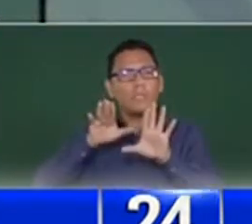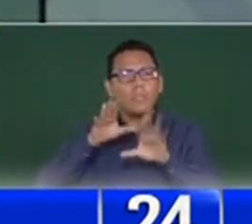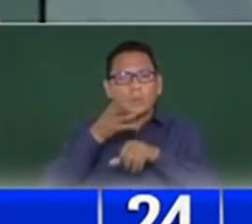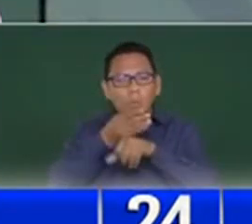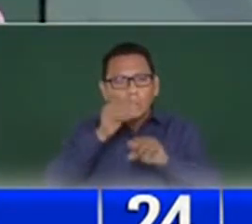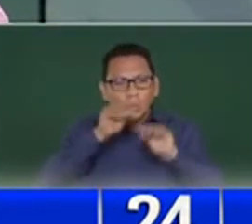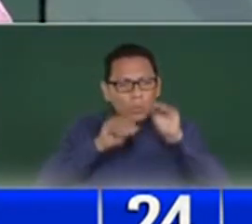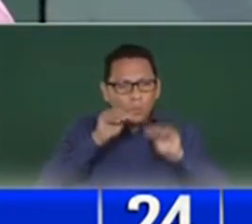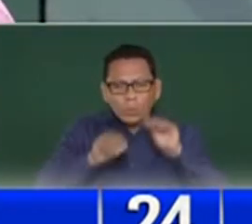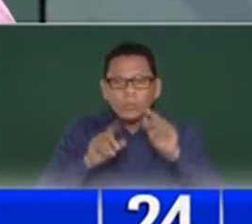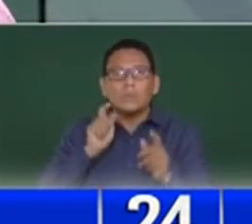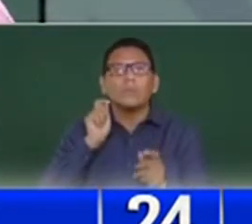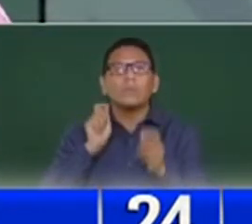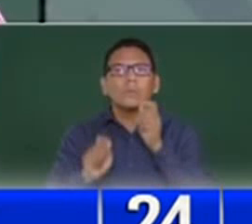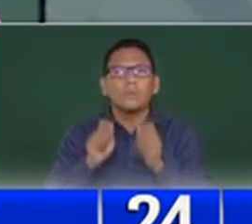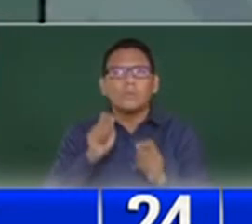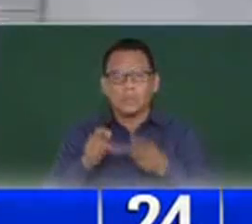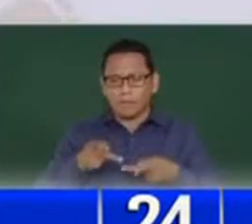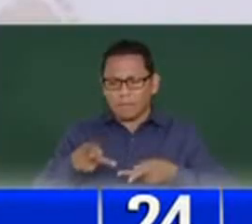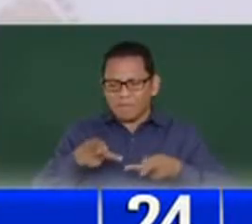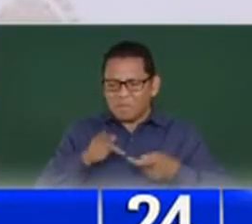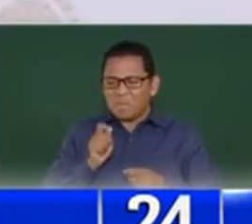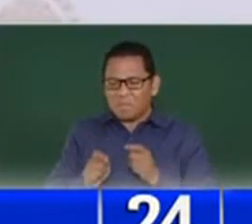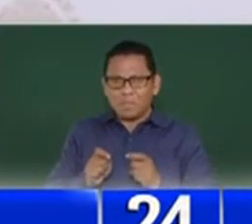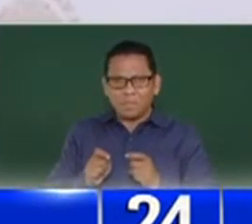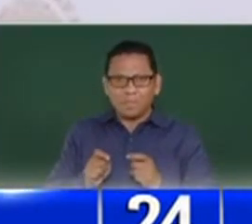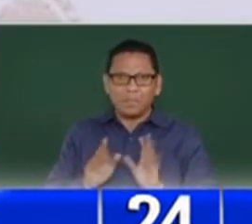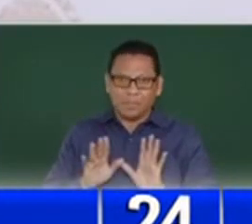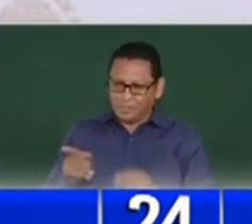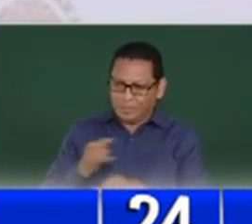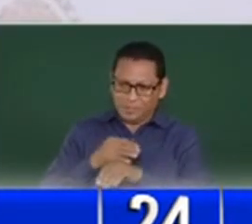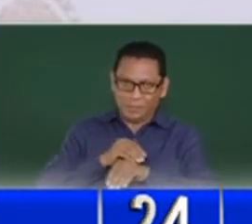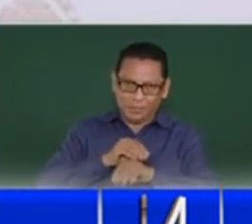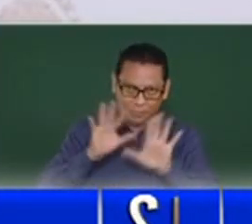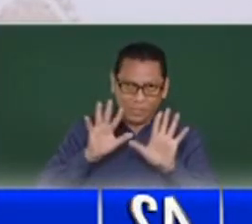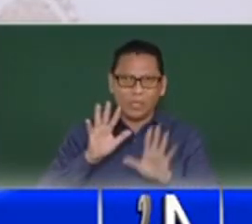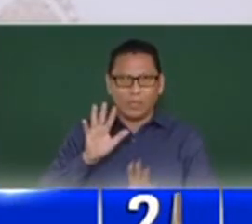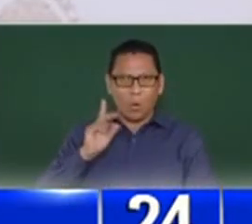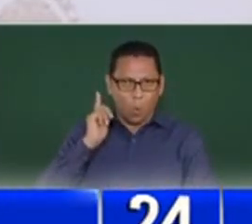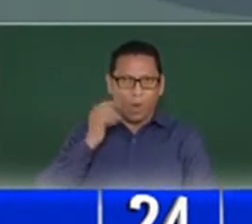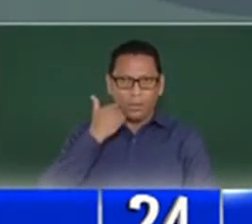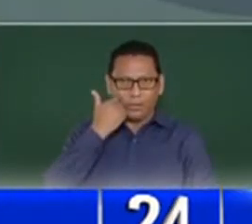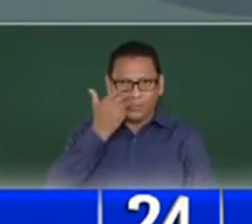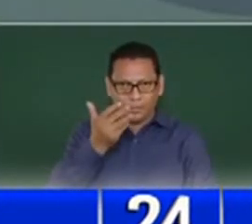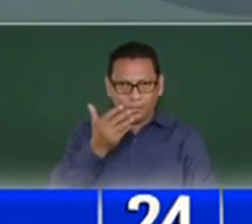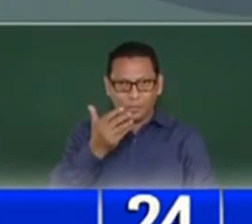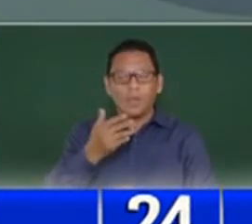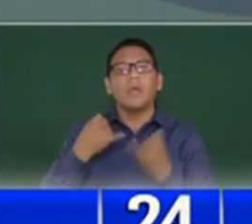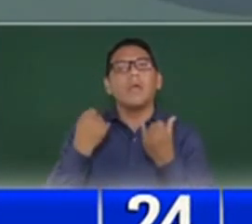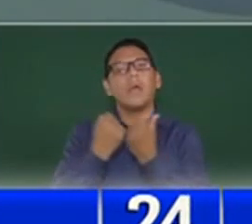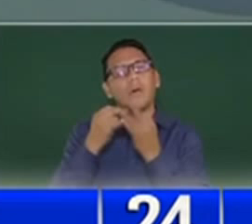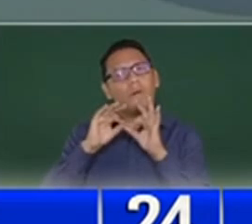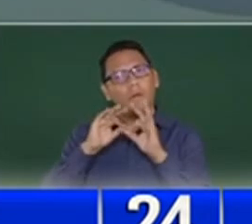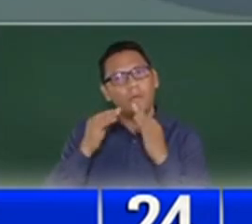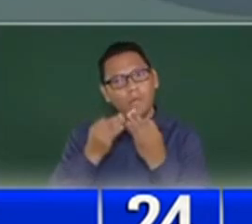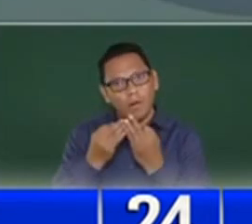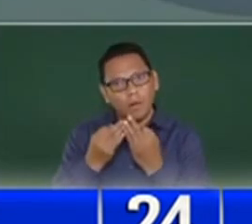afirmaciones se dan durante El Mañanero, una plataforma que es utilizada por el mandatario y sus